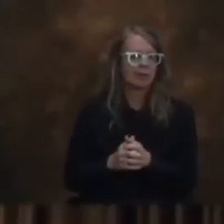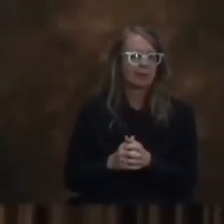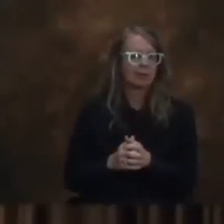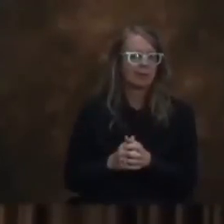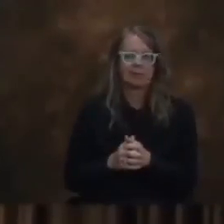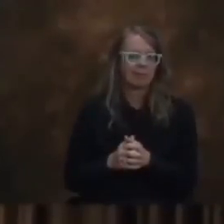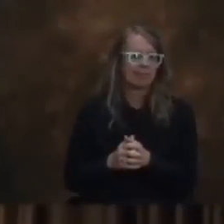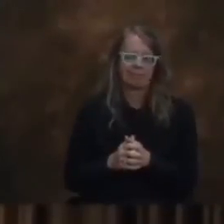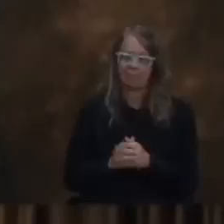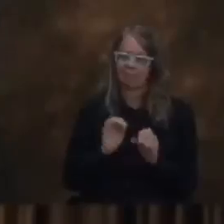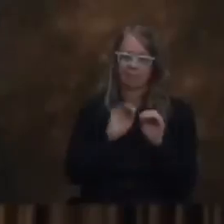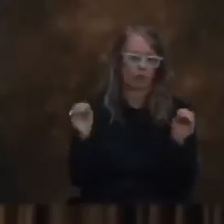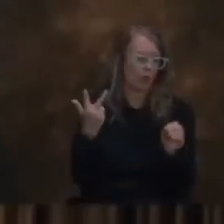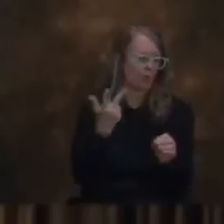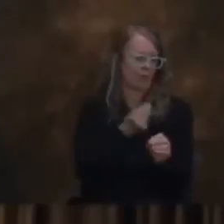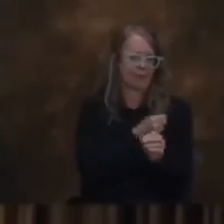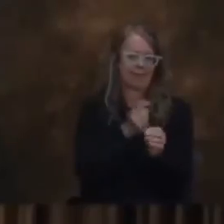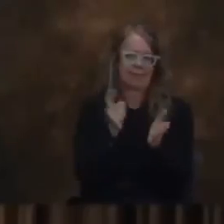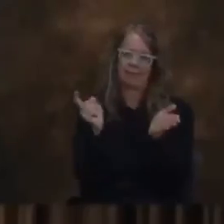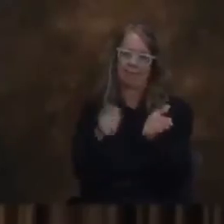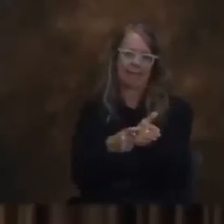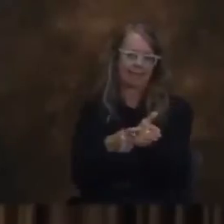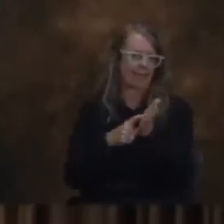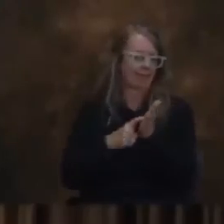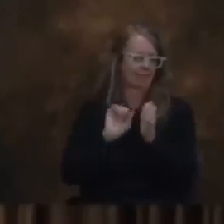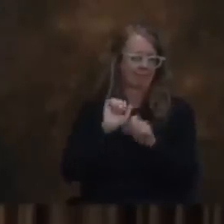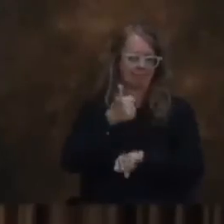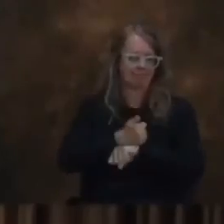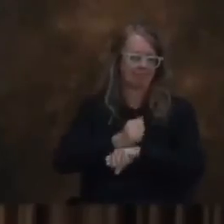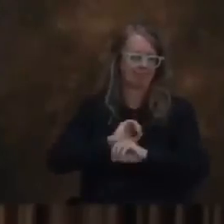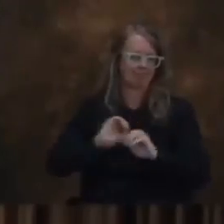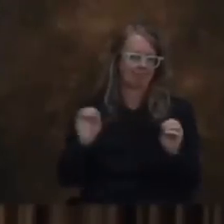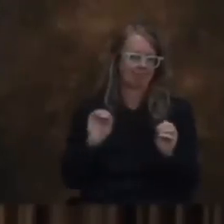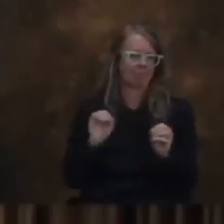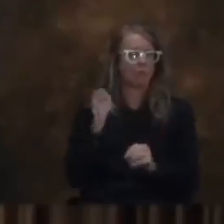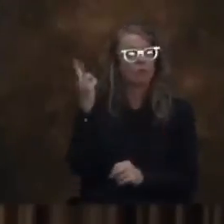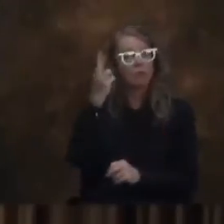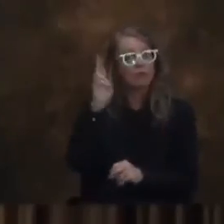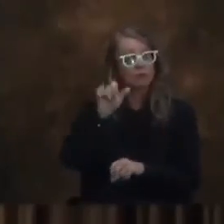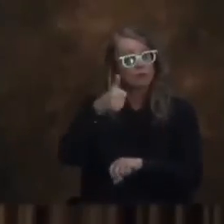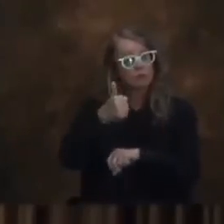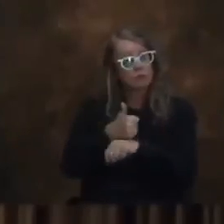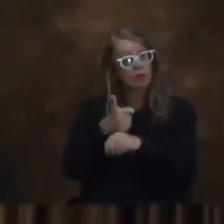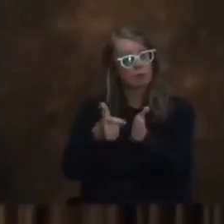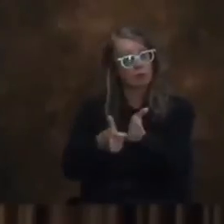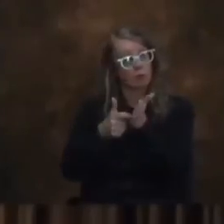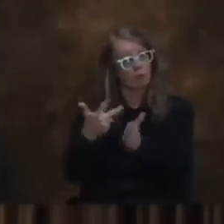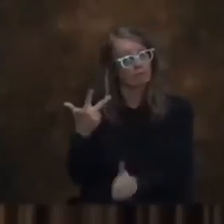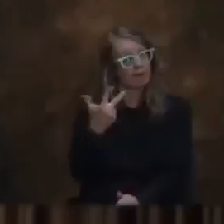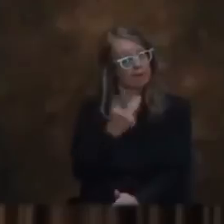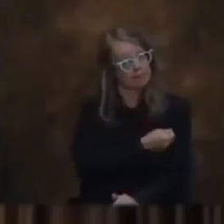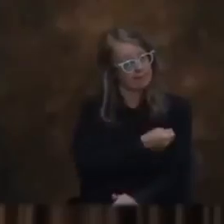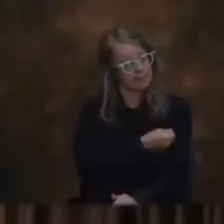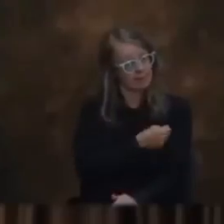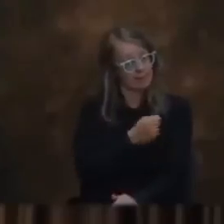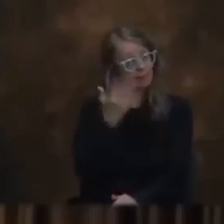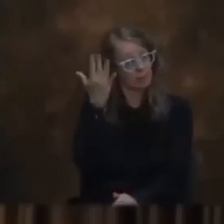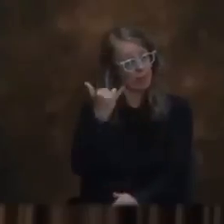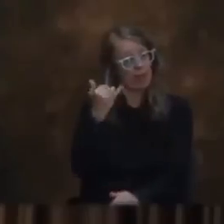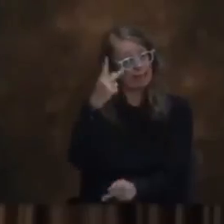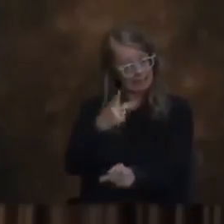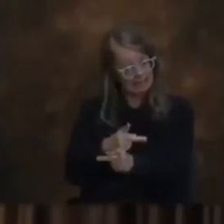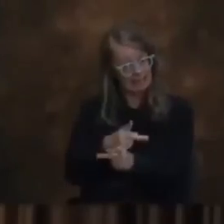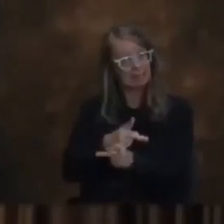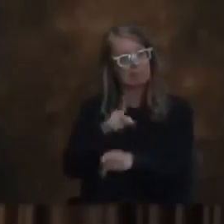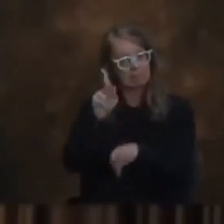y la razón por la que sería importante tener cierto mandato es para que la gente que trabaja no se enferme